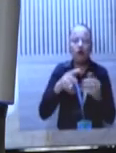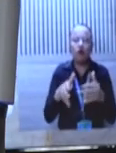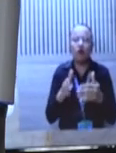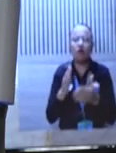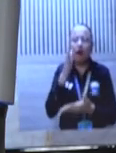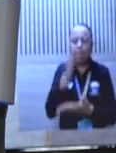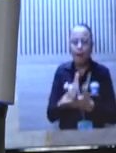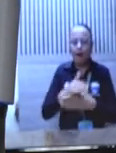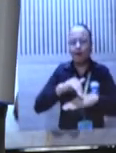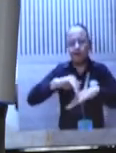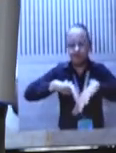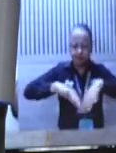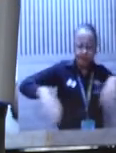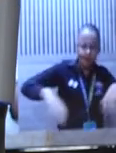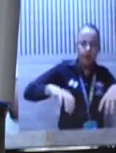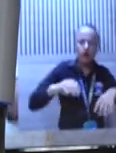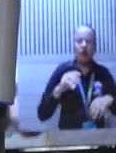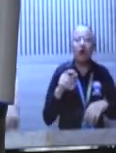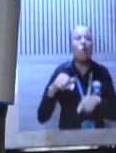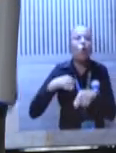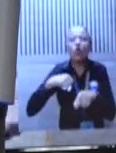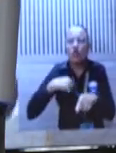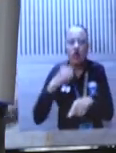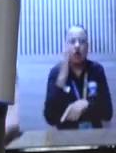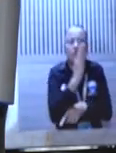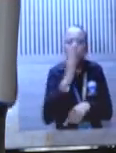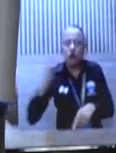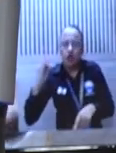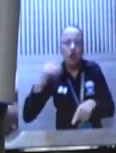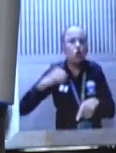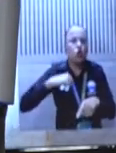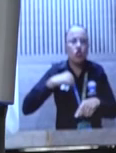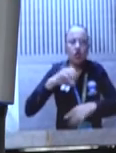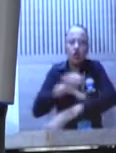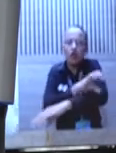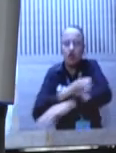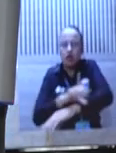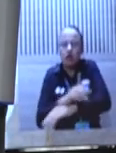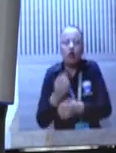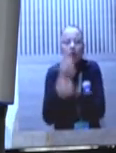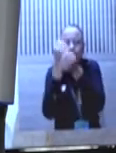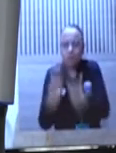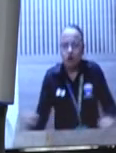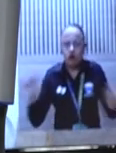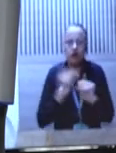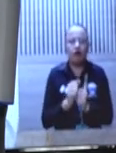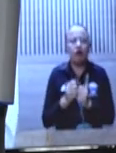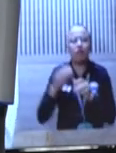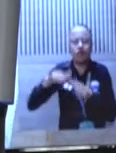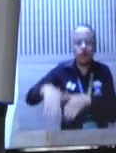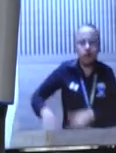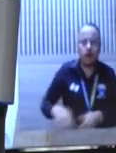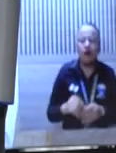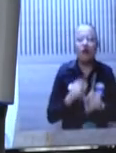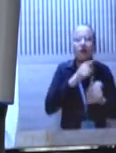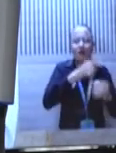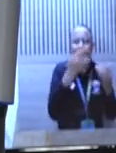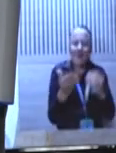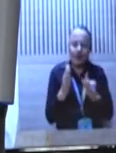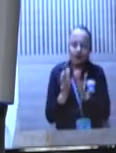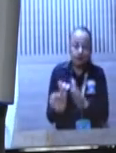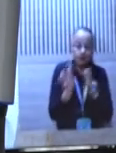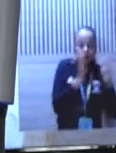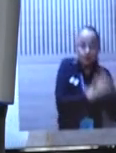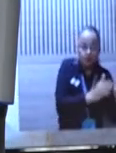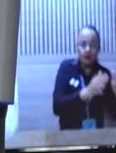crearon 400 cupos nuevos pero no tienen kinder ni sala de informática para hacer la meab biblioteca le hicieron un kinder una cosa terrible que está llena